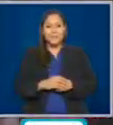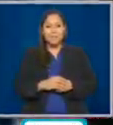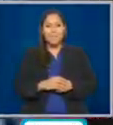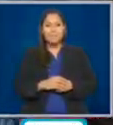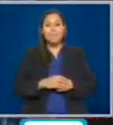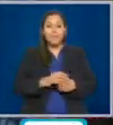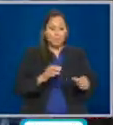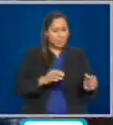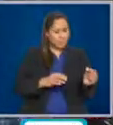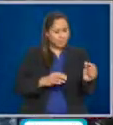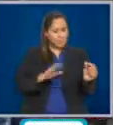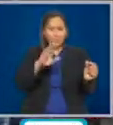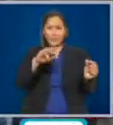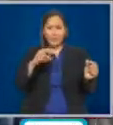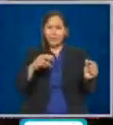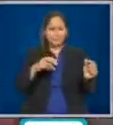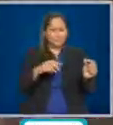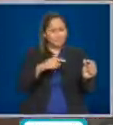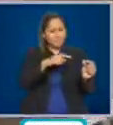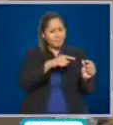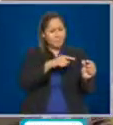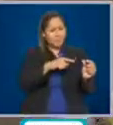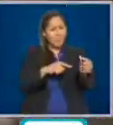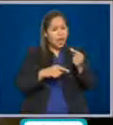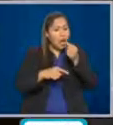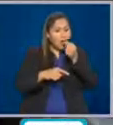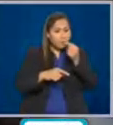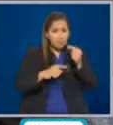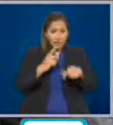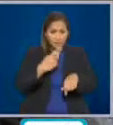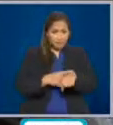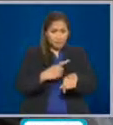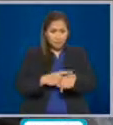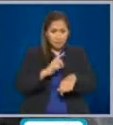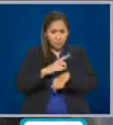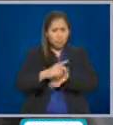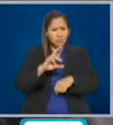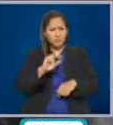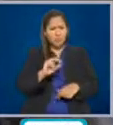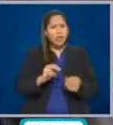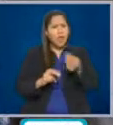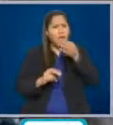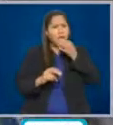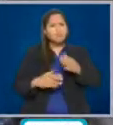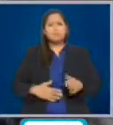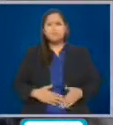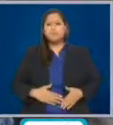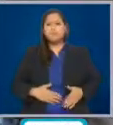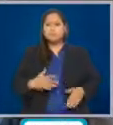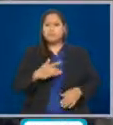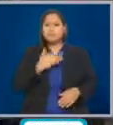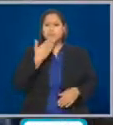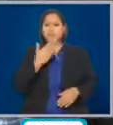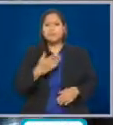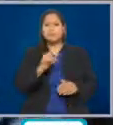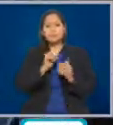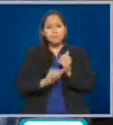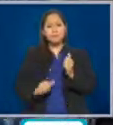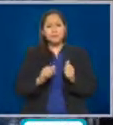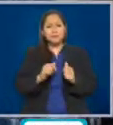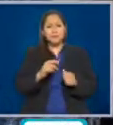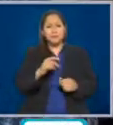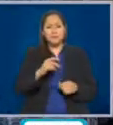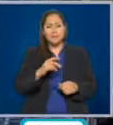Oiga, maestro, ¿y si lo pruebo no me hace daño? No, al contrario, le va a caer muy bien. ¿Lo puedo probar? Una buena digestión. ¿Lo puedo probar?